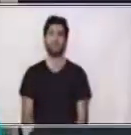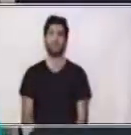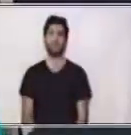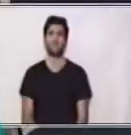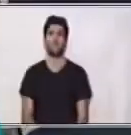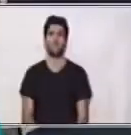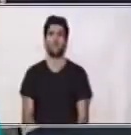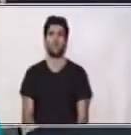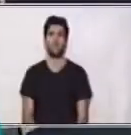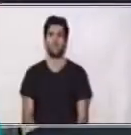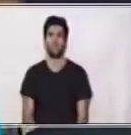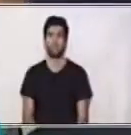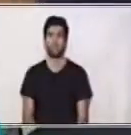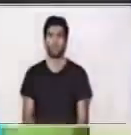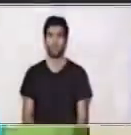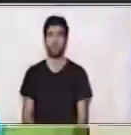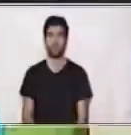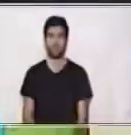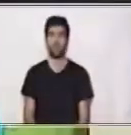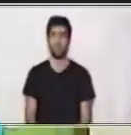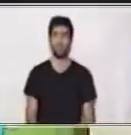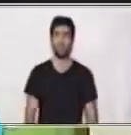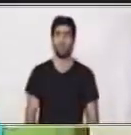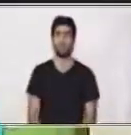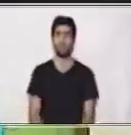Aquí está el reto de hoy.